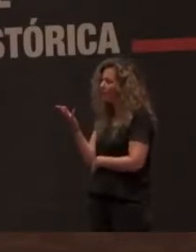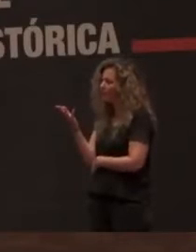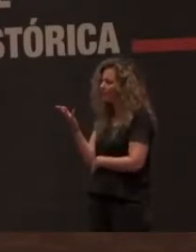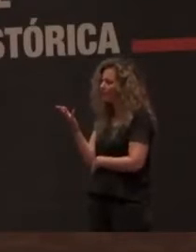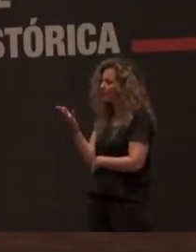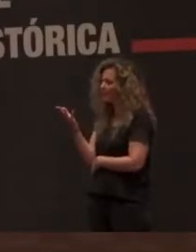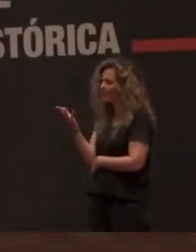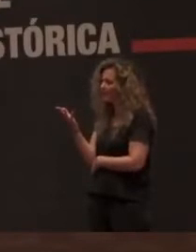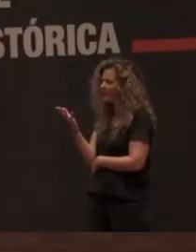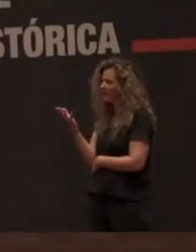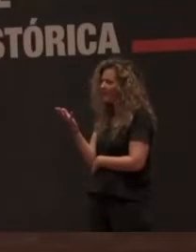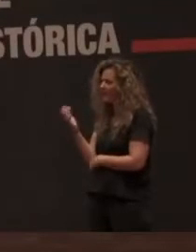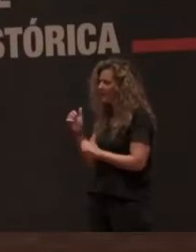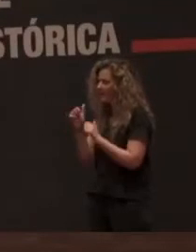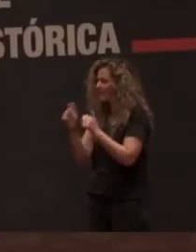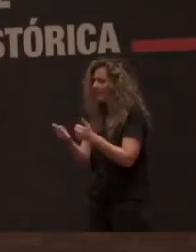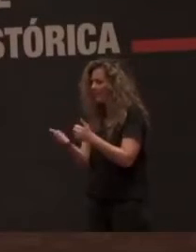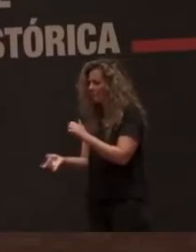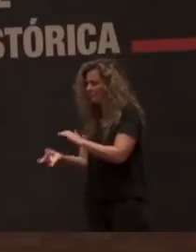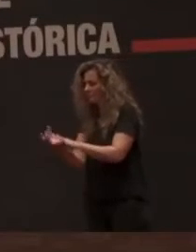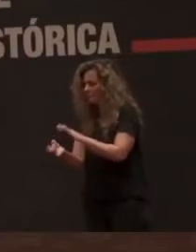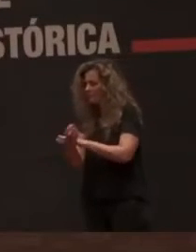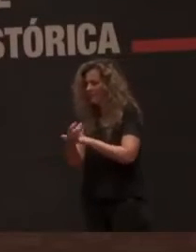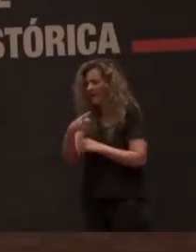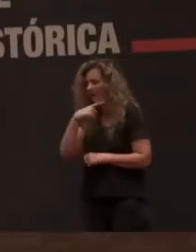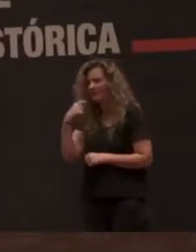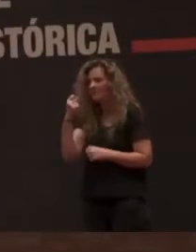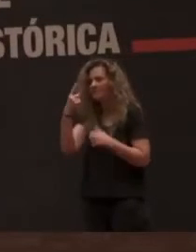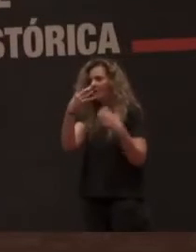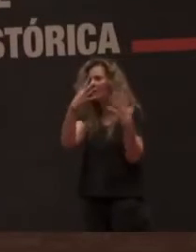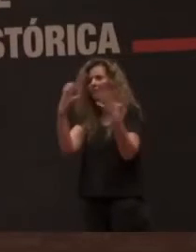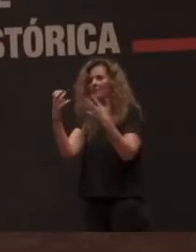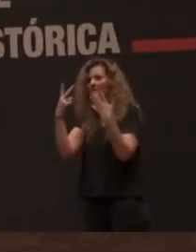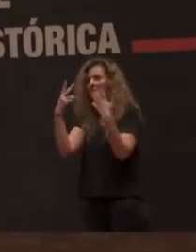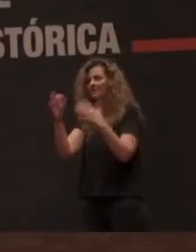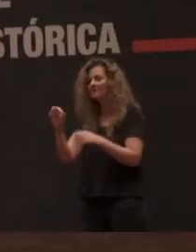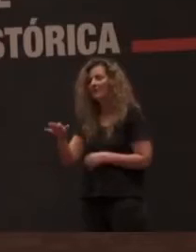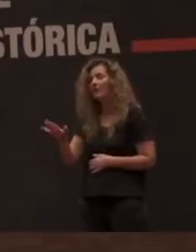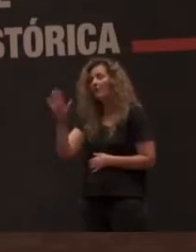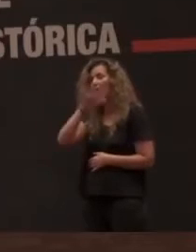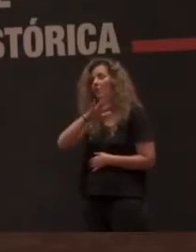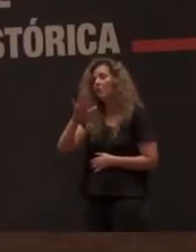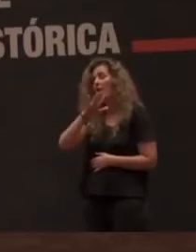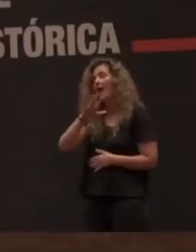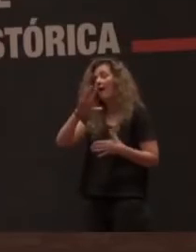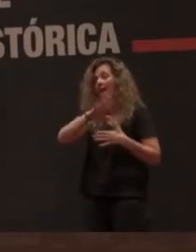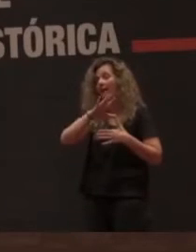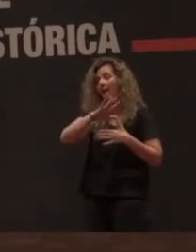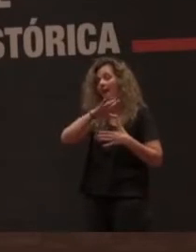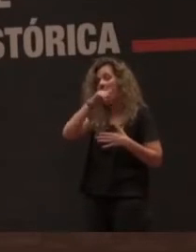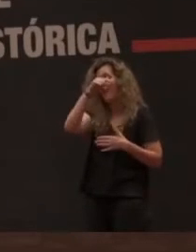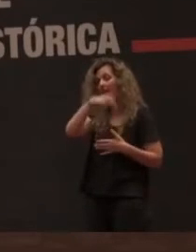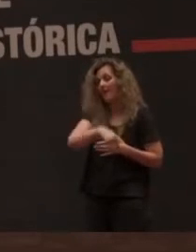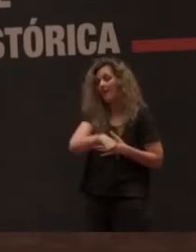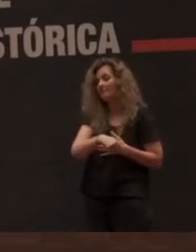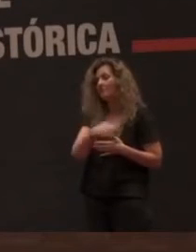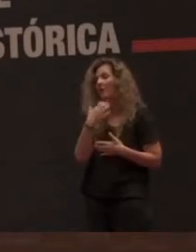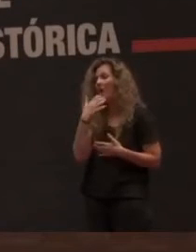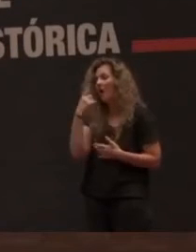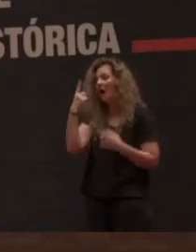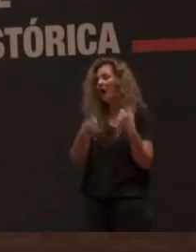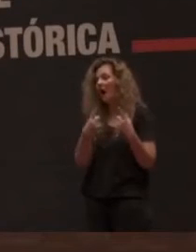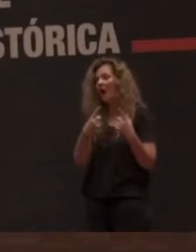se empezó a producir en los años 70 en Latinoamérica, que fue atraída por